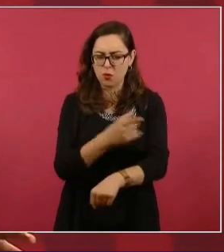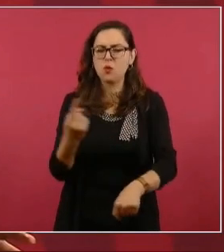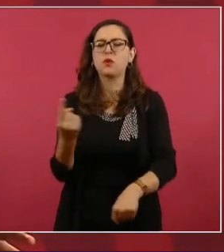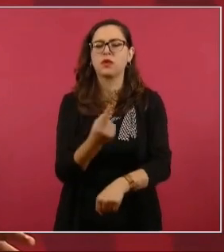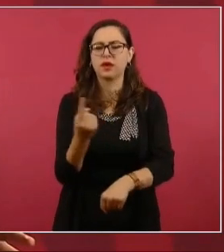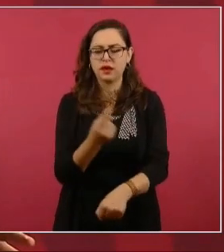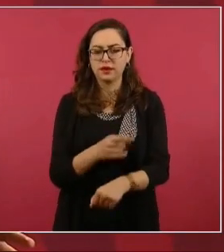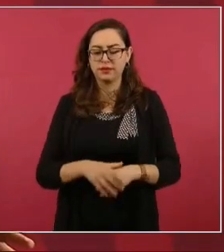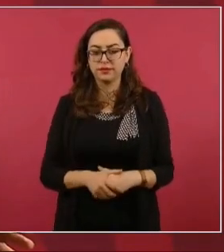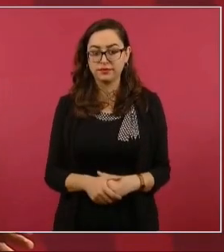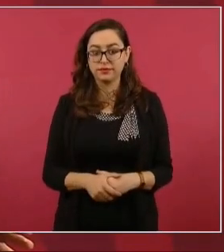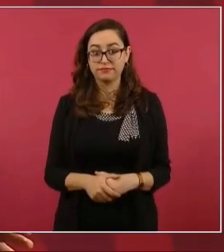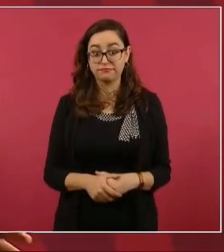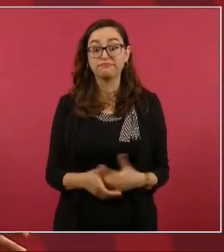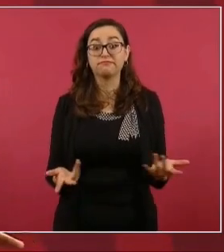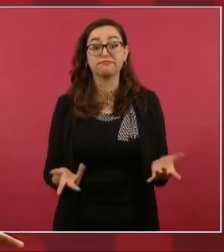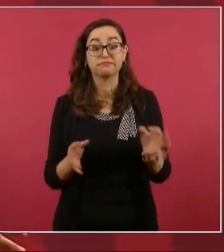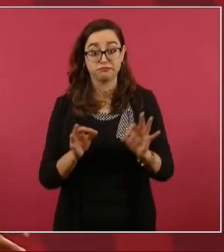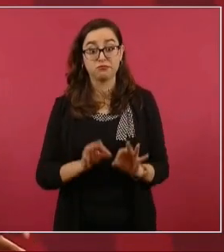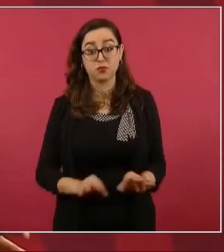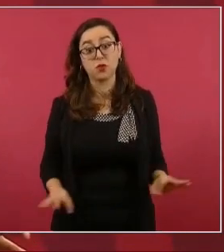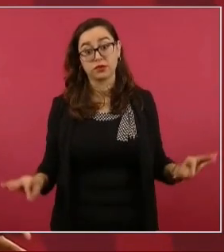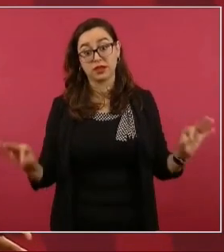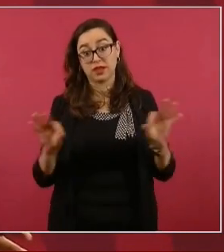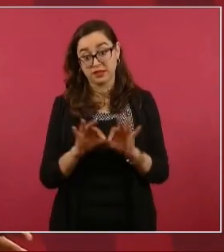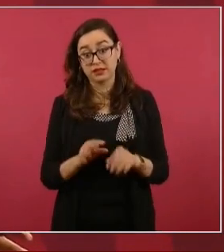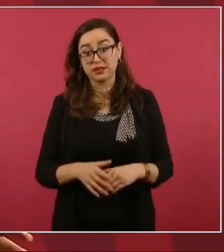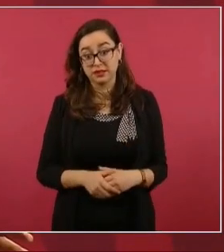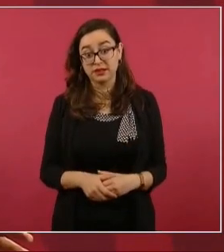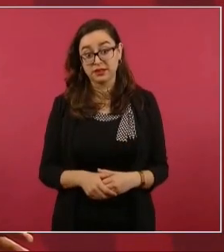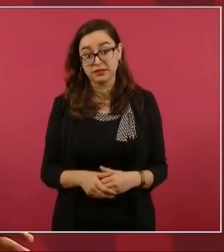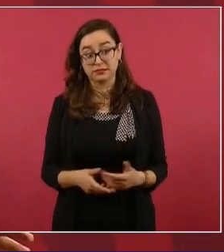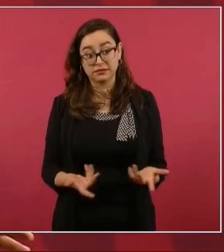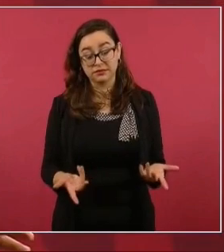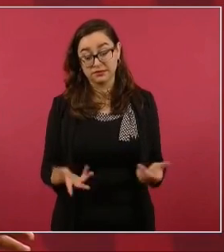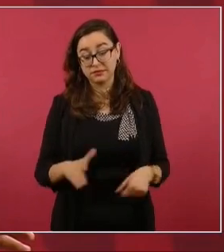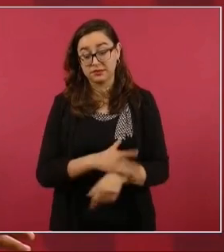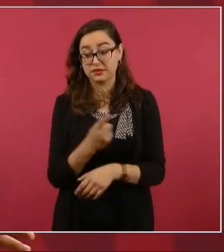Porque están muy molestos